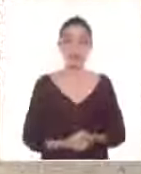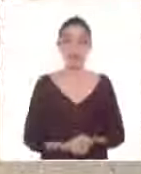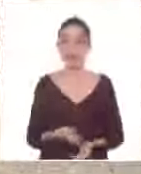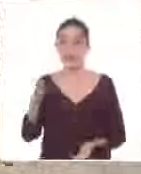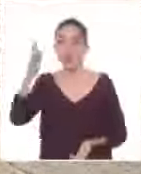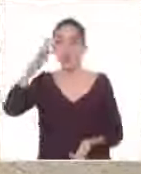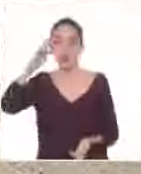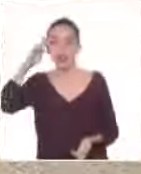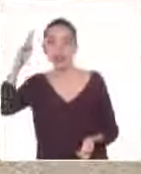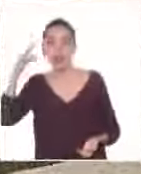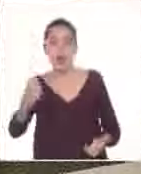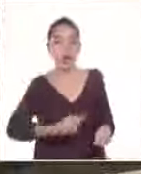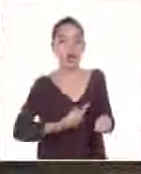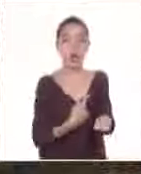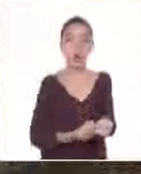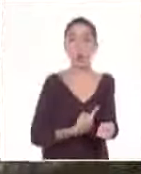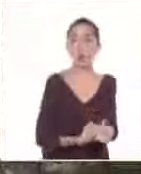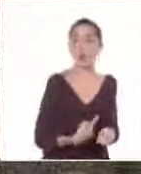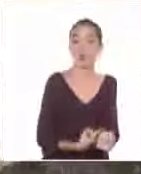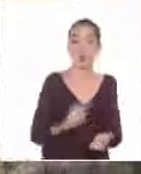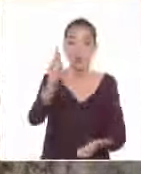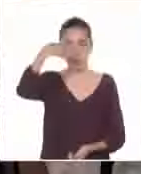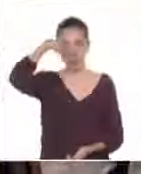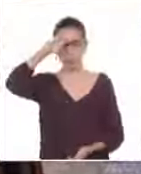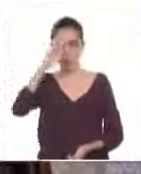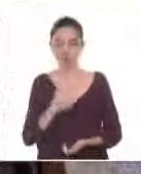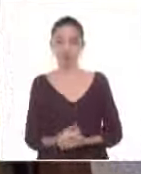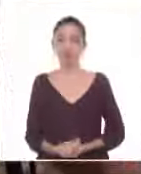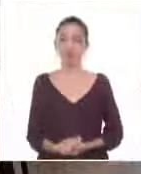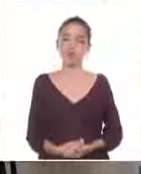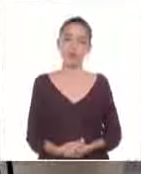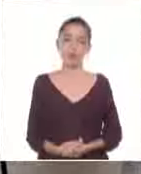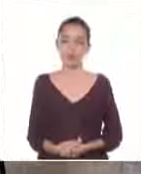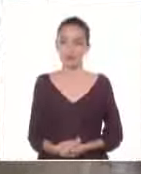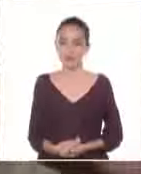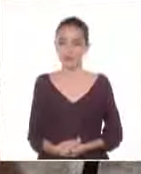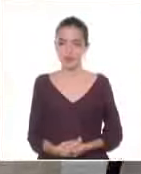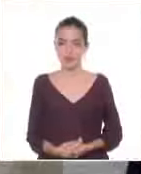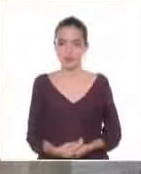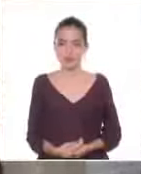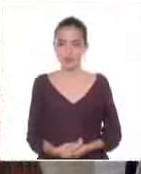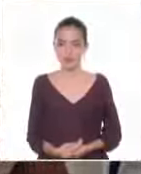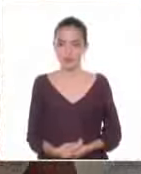diversas expresiones. William Capote y Aleida Piñero Meneses, Canal Cubano de Noticias.